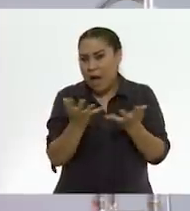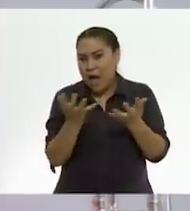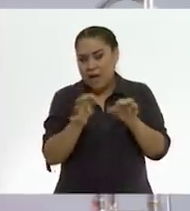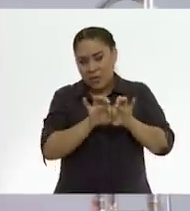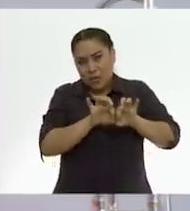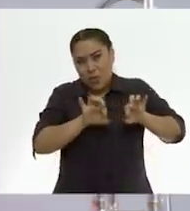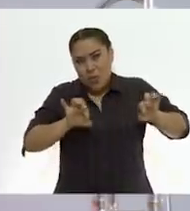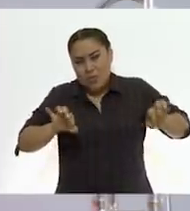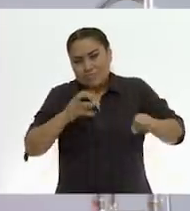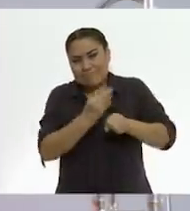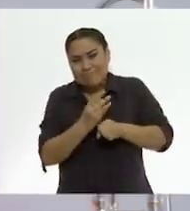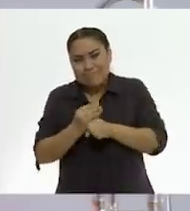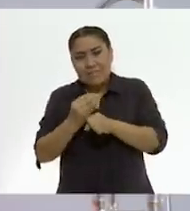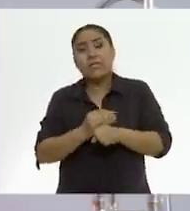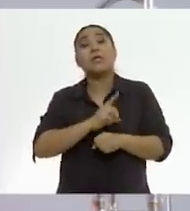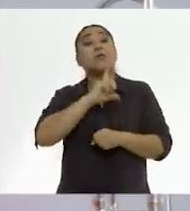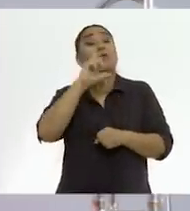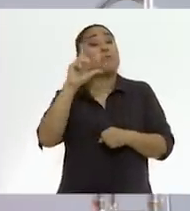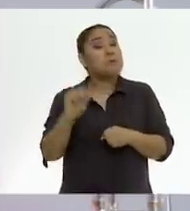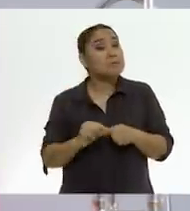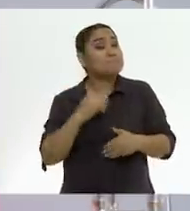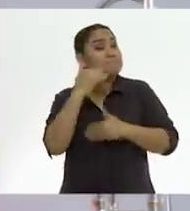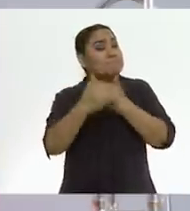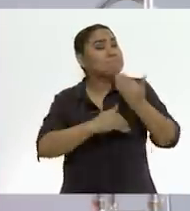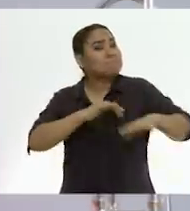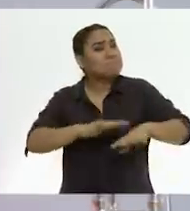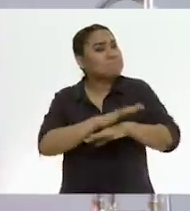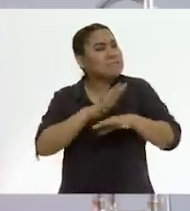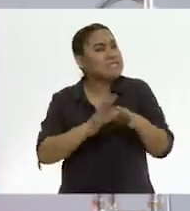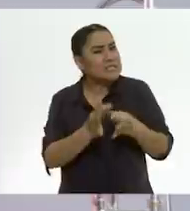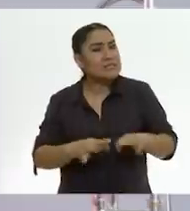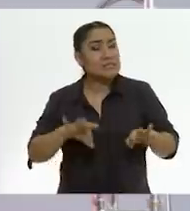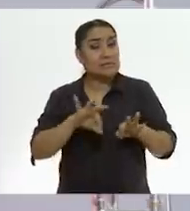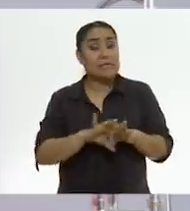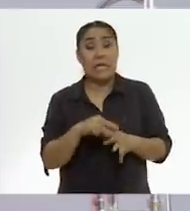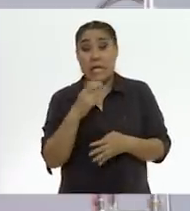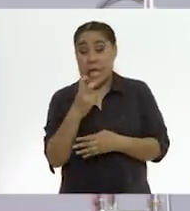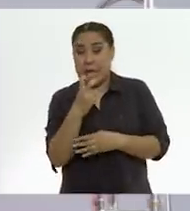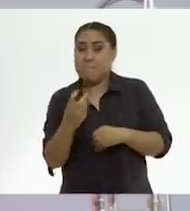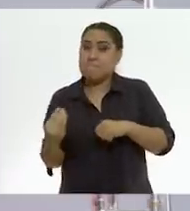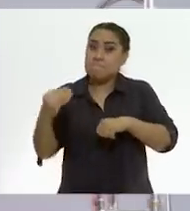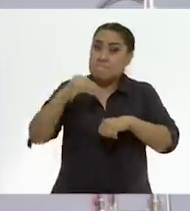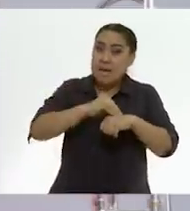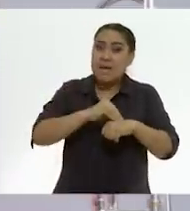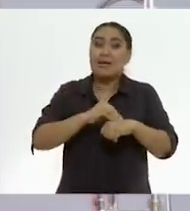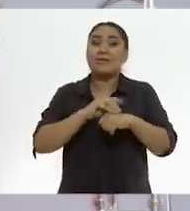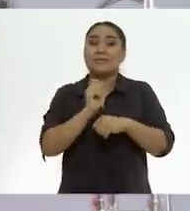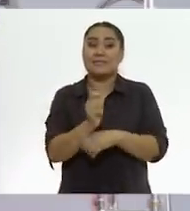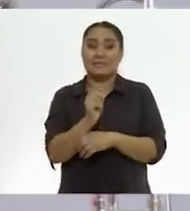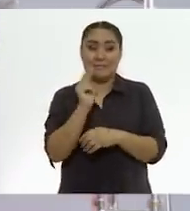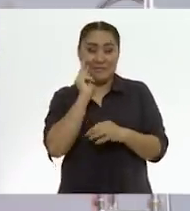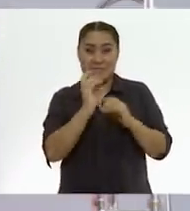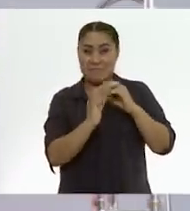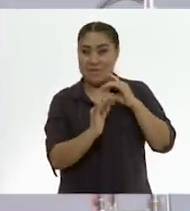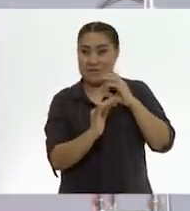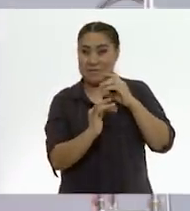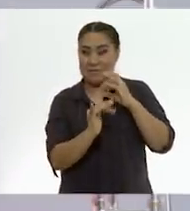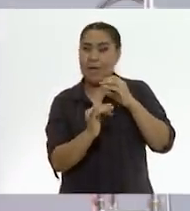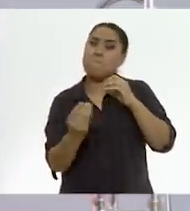de los avances más importantes que tuvo la trompeta fue cuando se le añadieron los pistones.